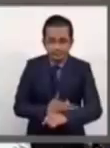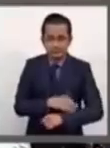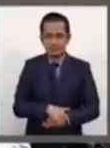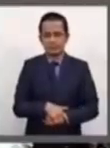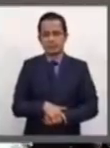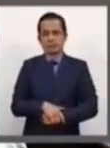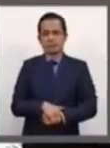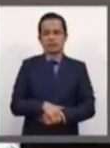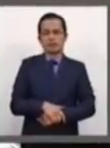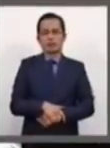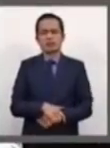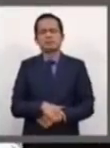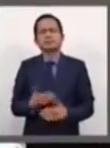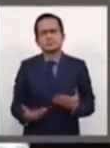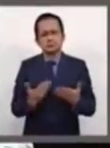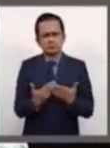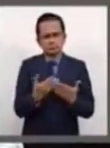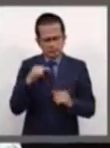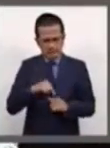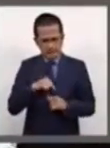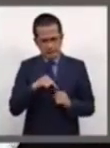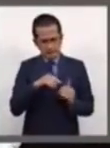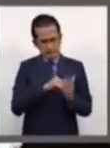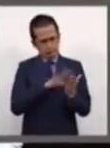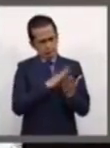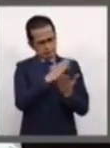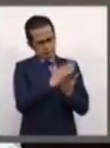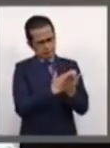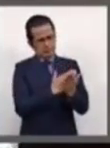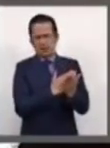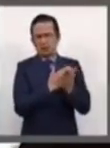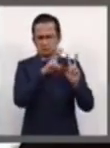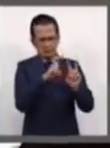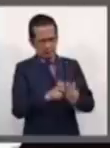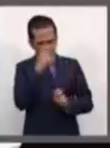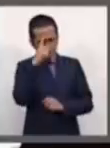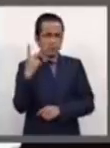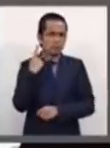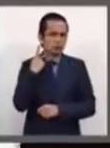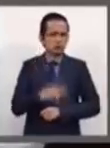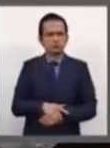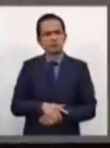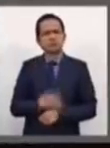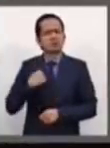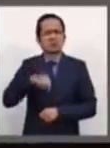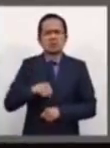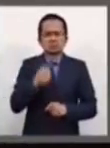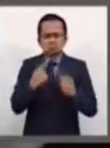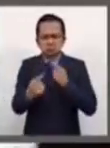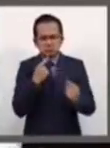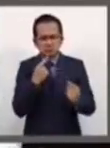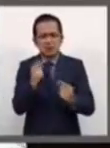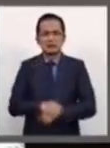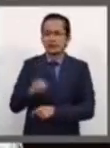política estamos discutiendo la destitución o la separación del cargo del fiscal de la